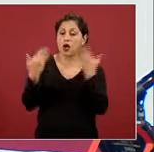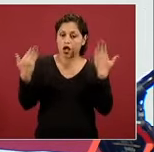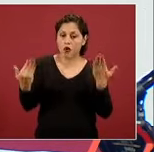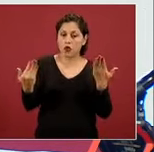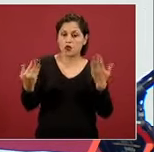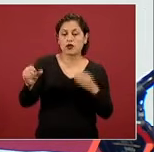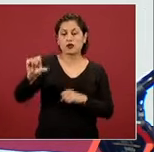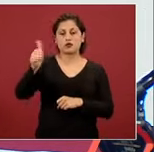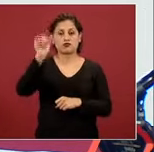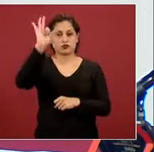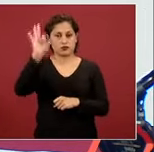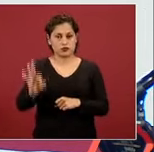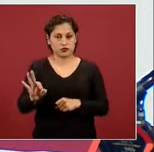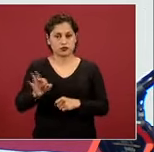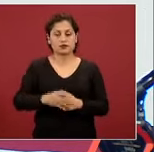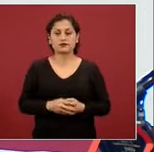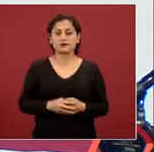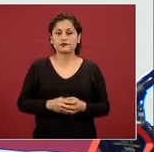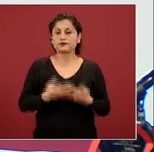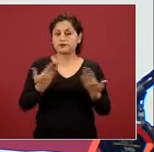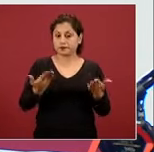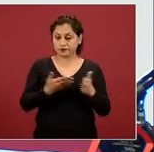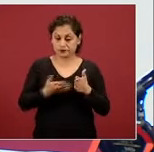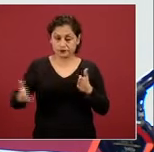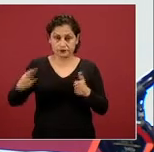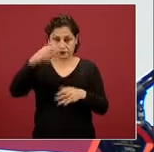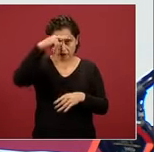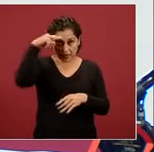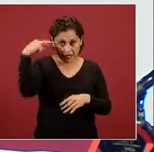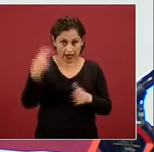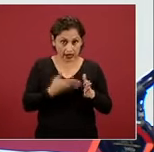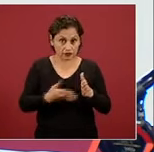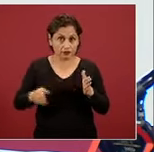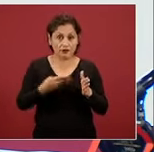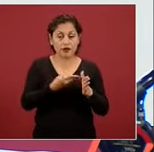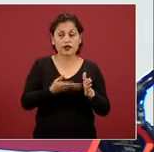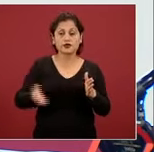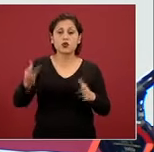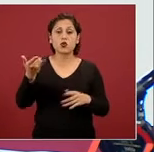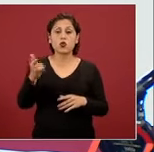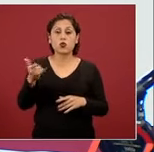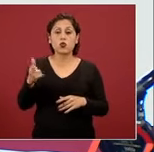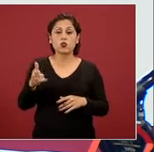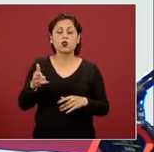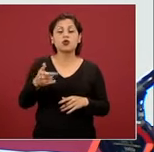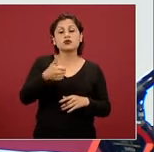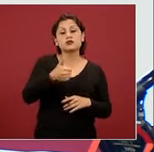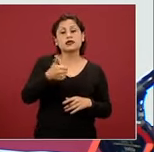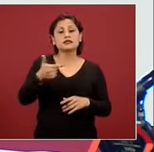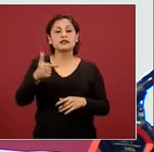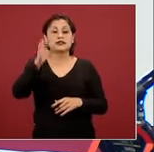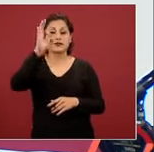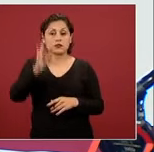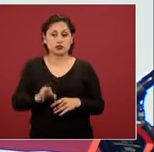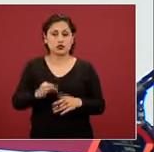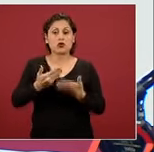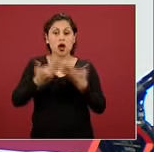en 11%. Durante el verano estuvo precisamente en 6 a 7%, volvió a